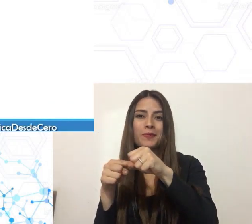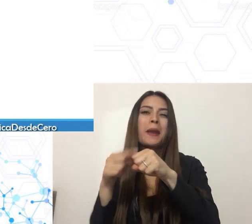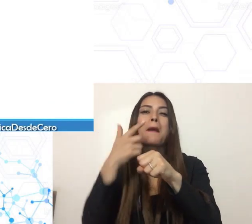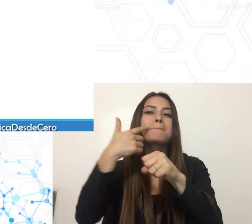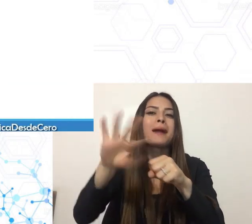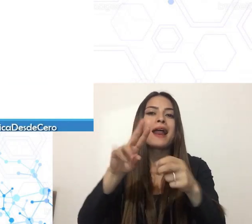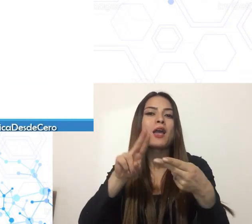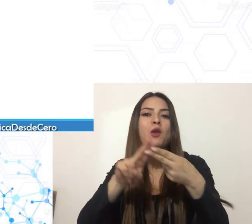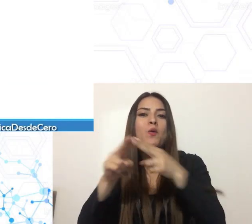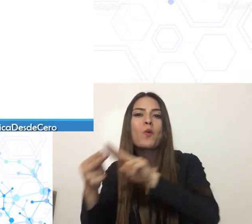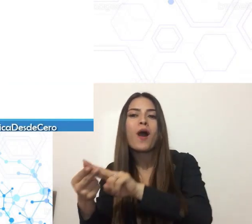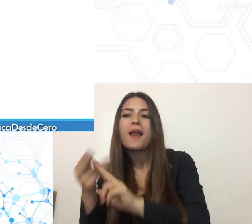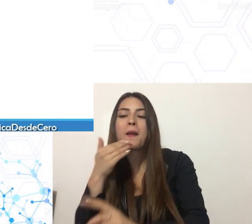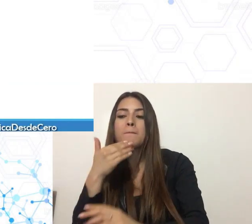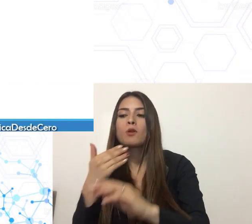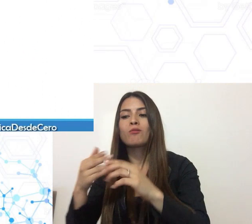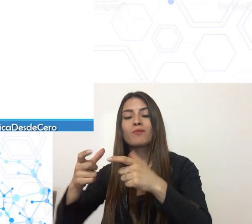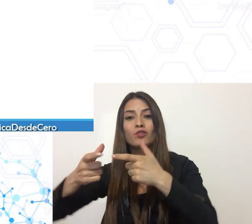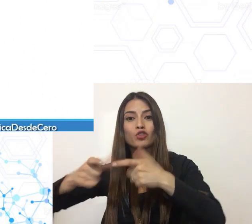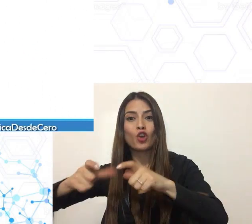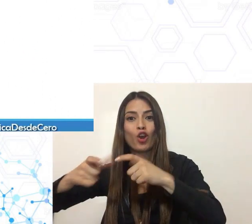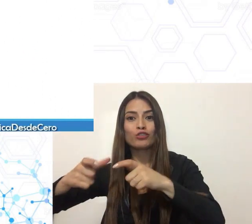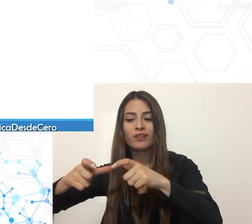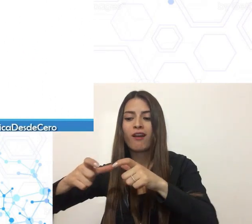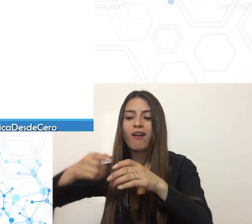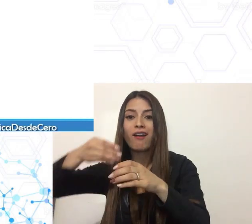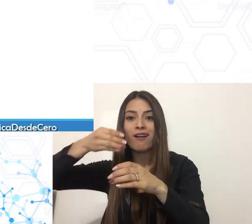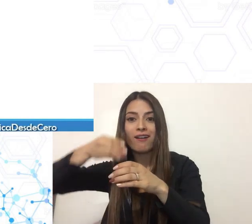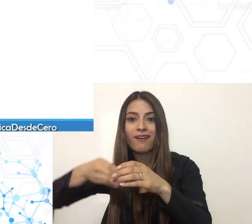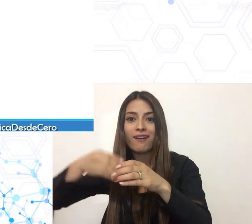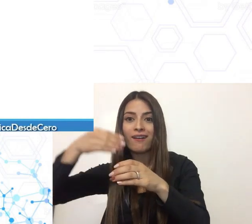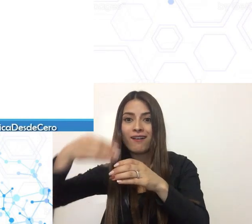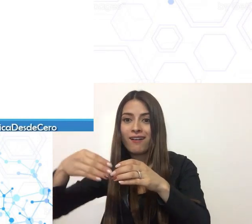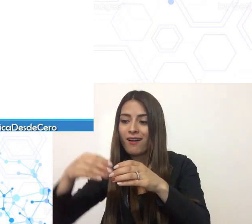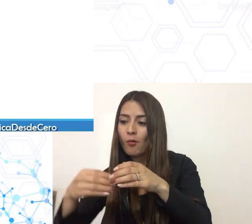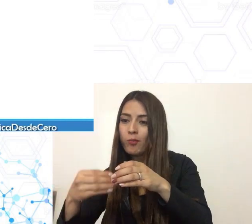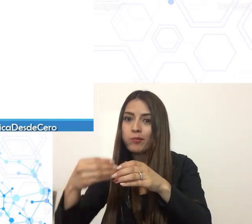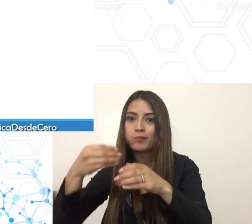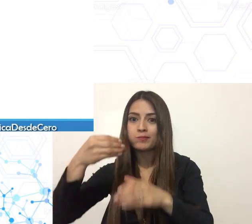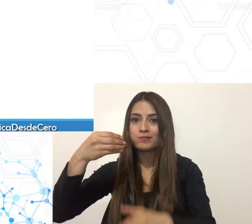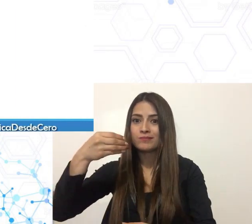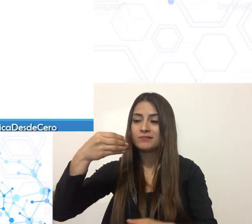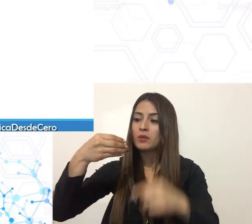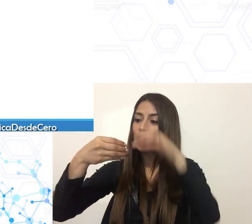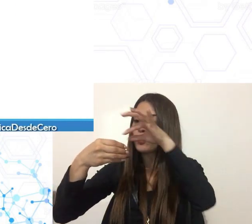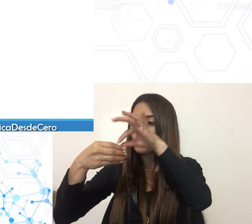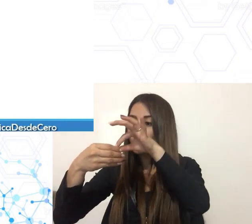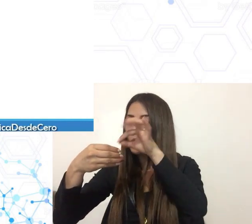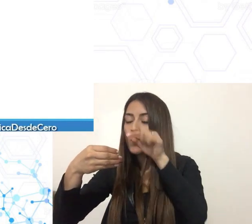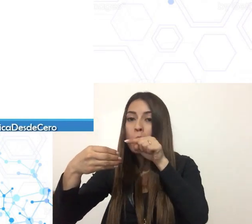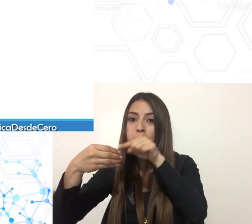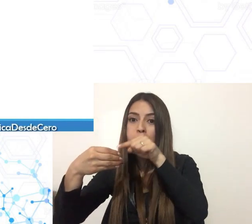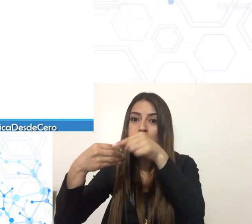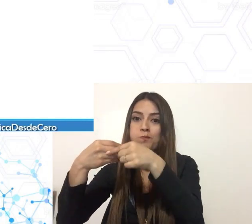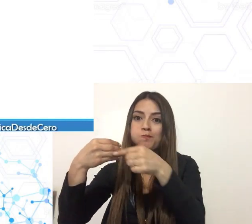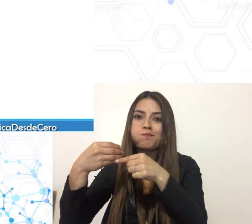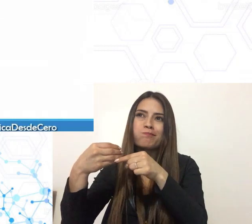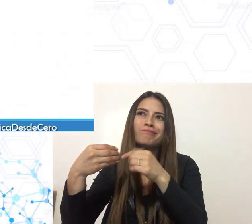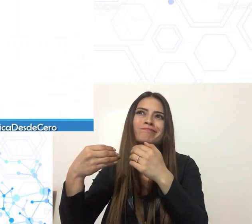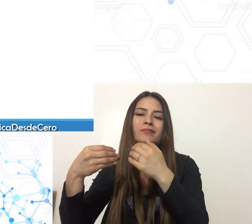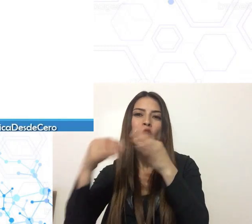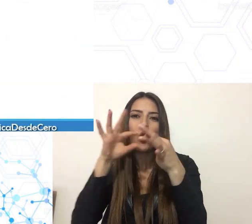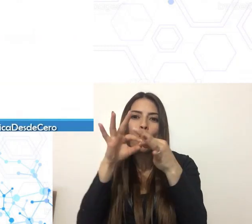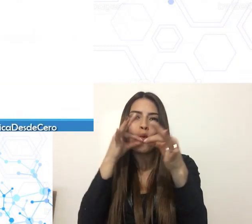unas esferitas que es la manera como él describe los electrones dentro del átomo, de tal manera